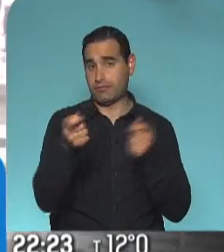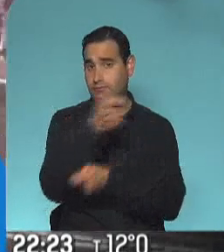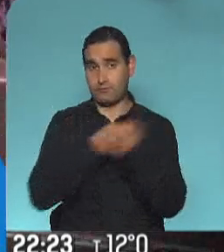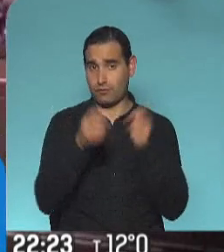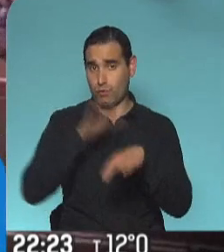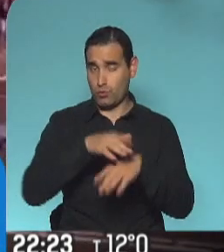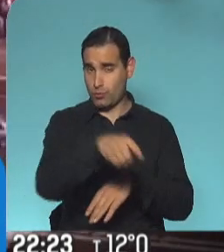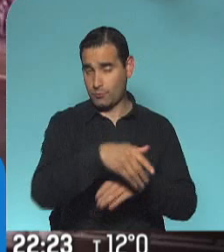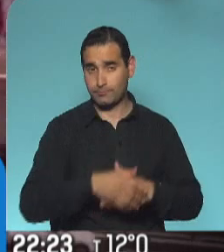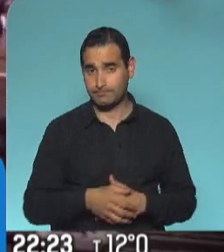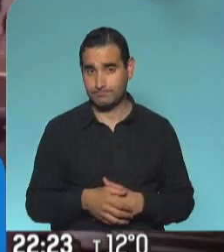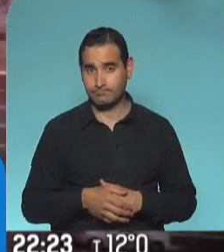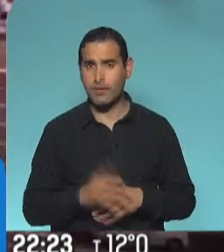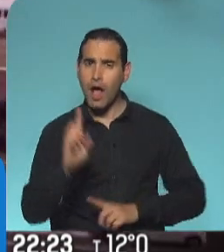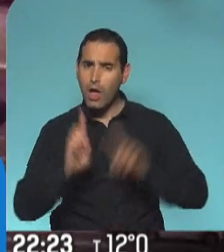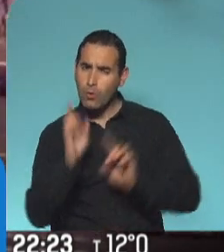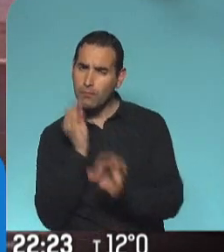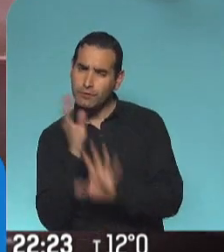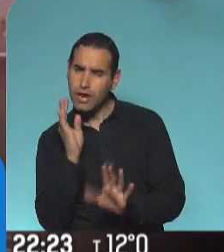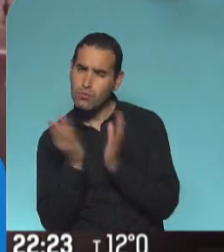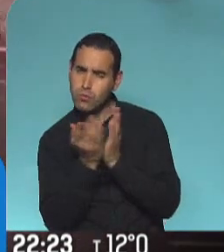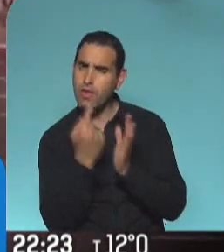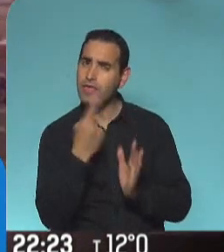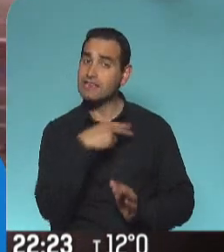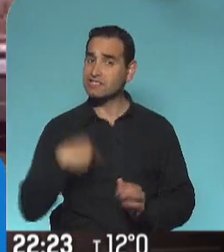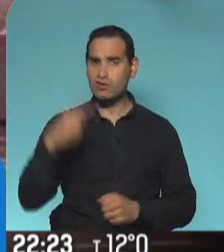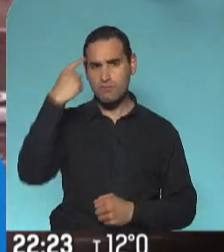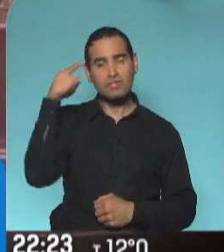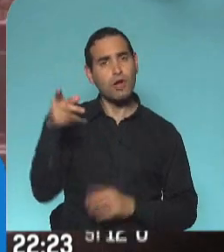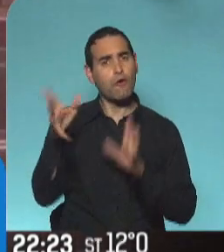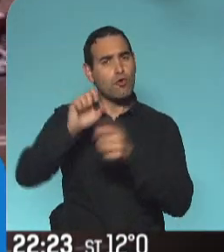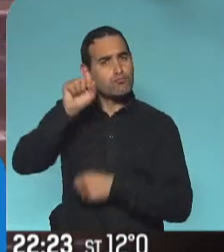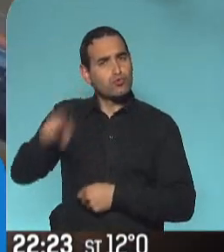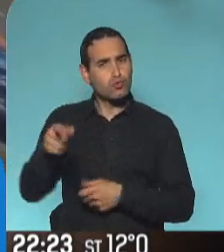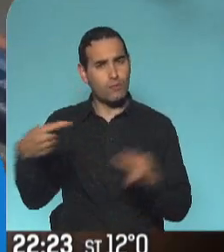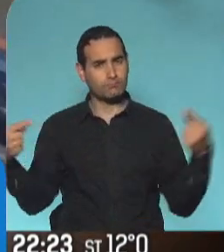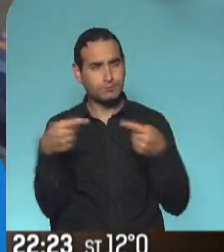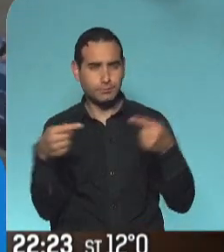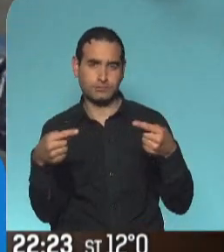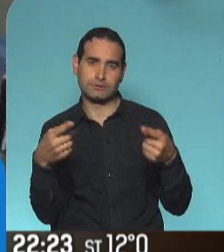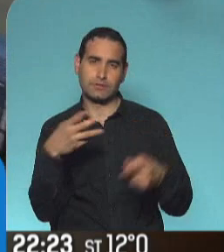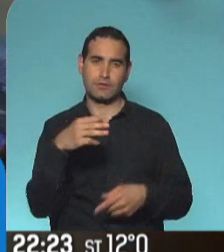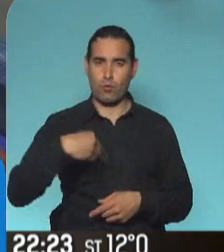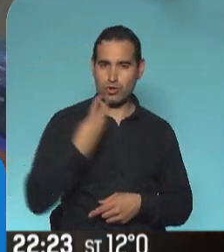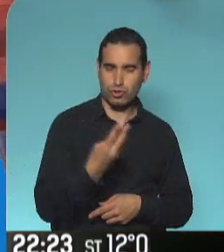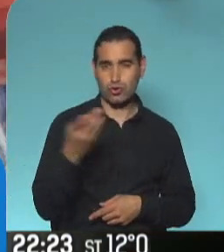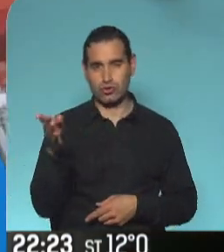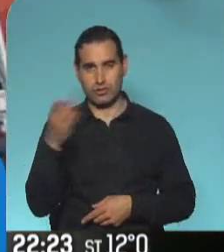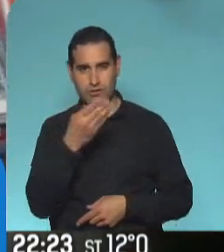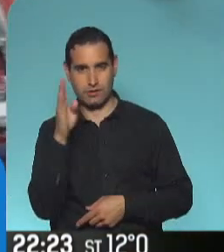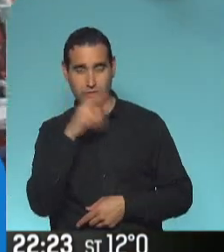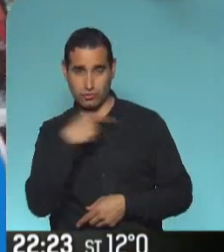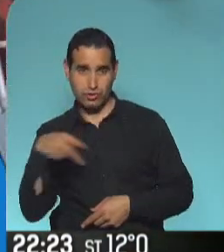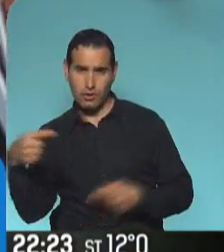blowout. Según algunos analistas, los chinos creen que el modelo de la actual guerra comercial entre Washington y Beijing es la disputa